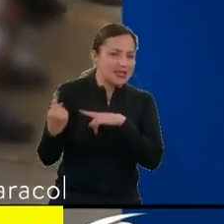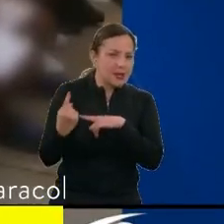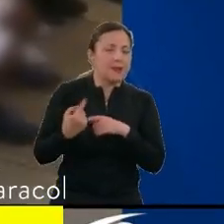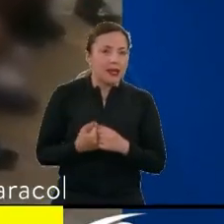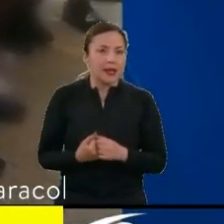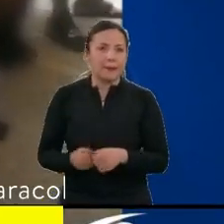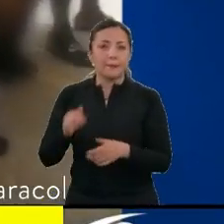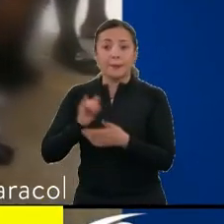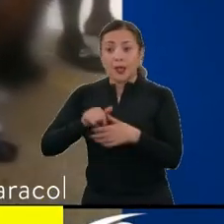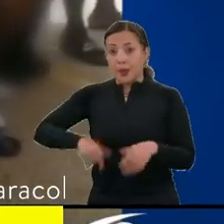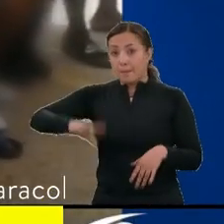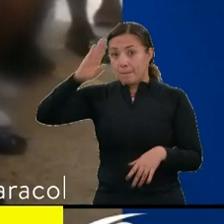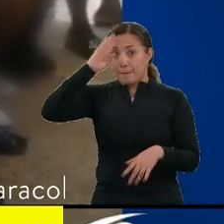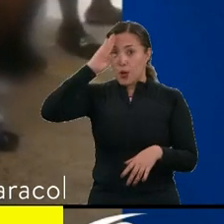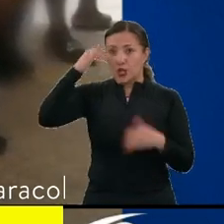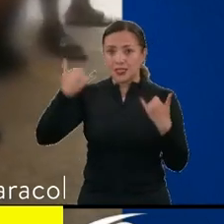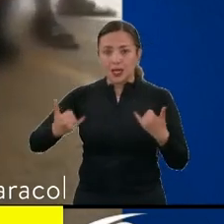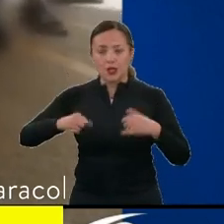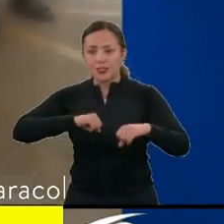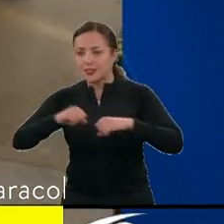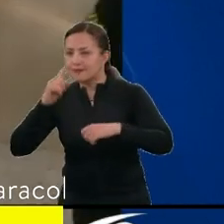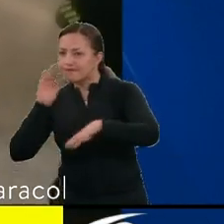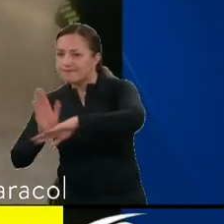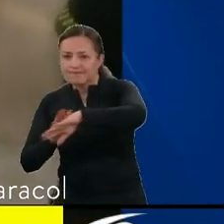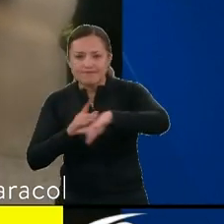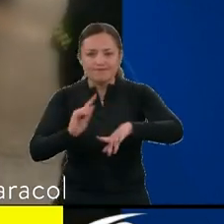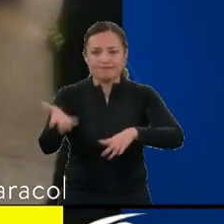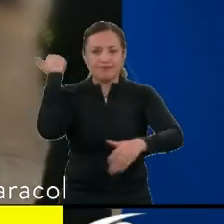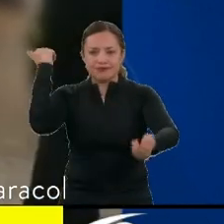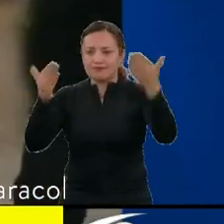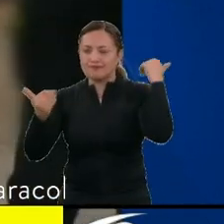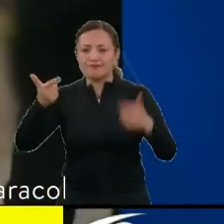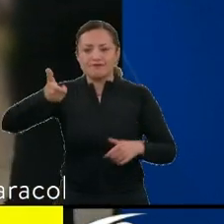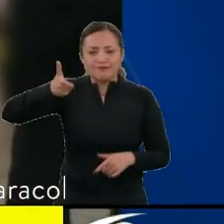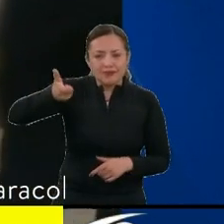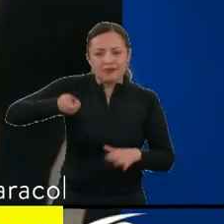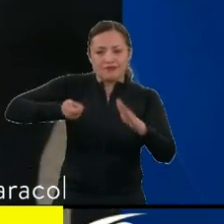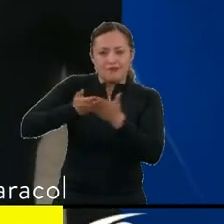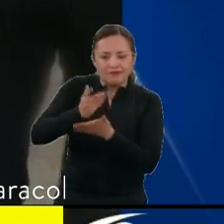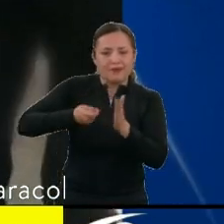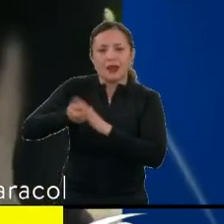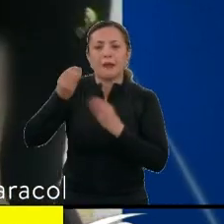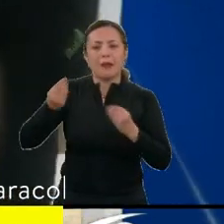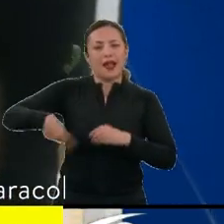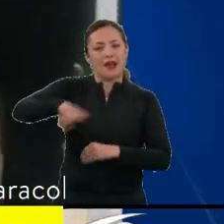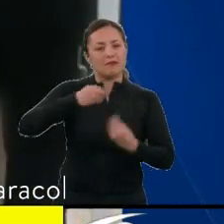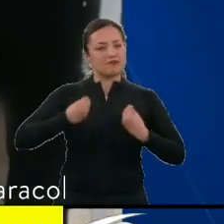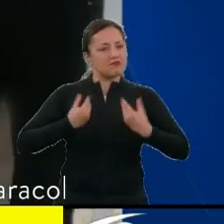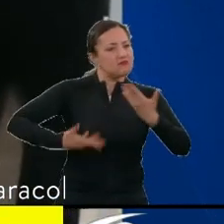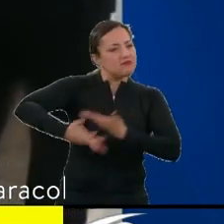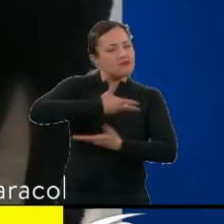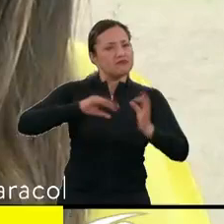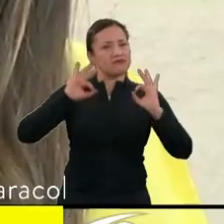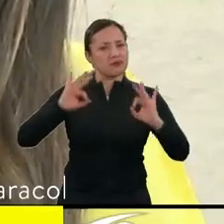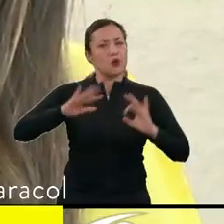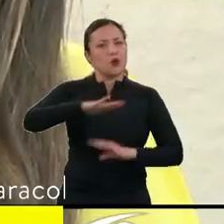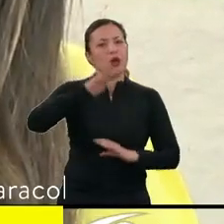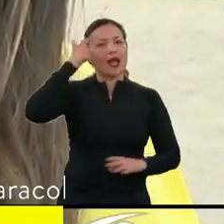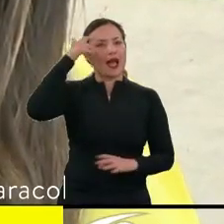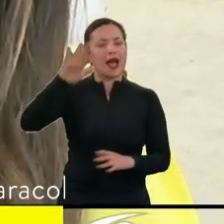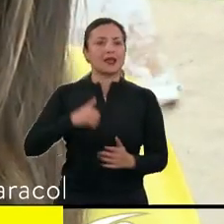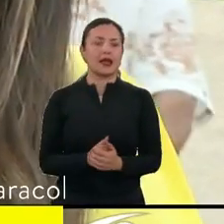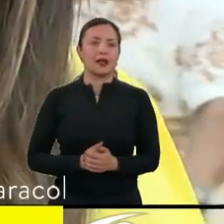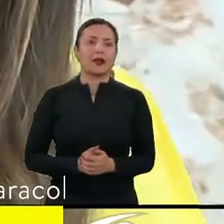policía realiza actividades como Plan Desarme para promover la sana convivencia entre los jóvenes de la ciudad. Nosotros